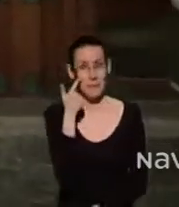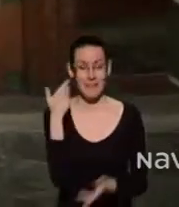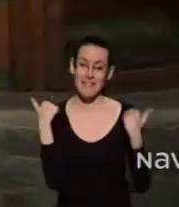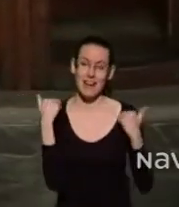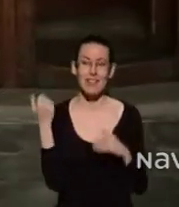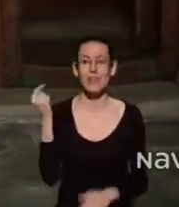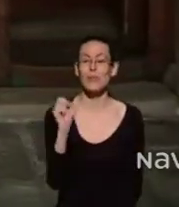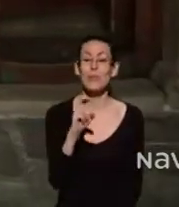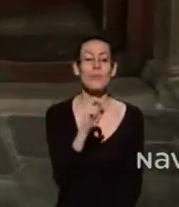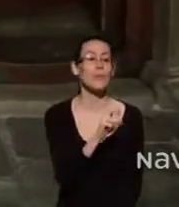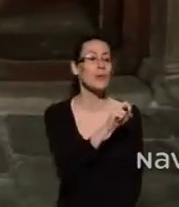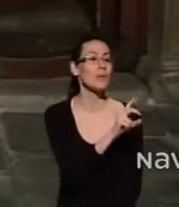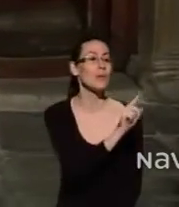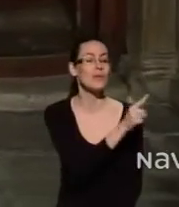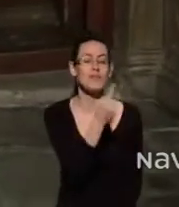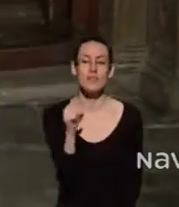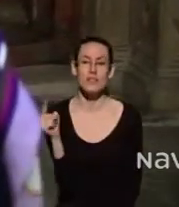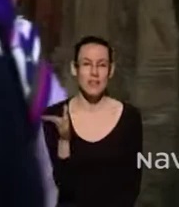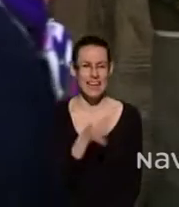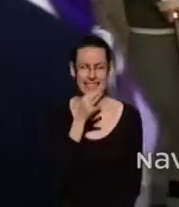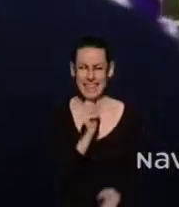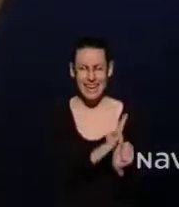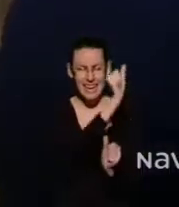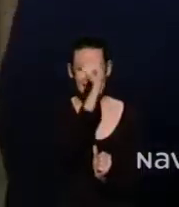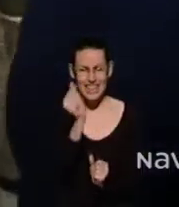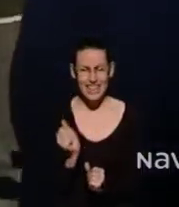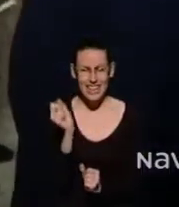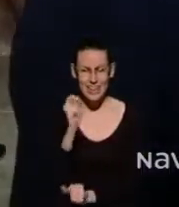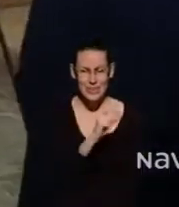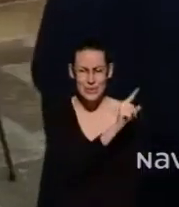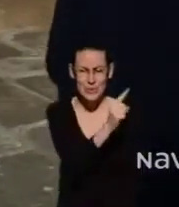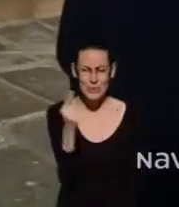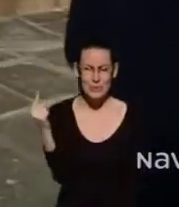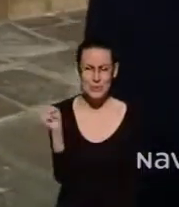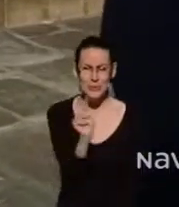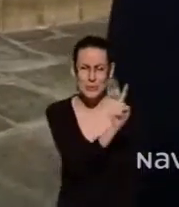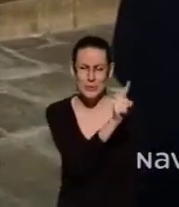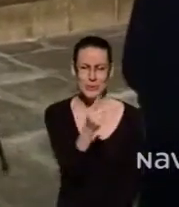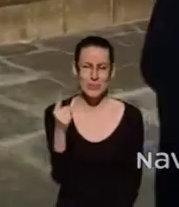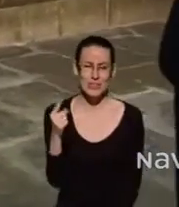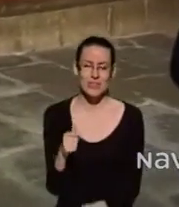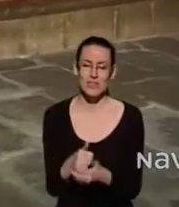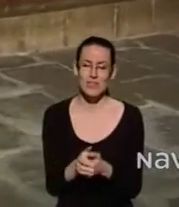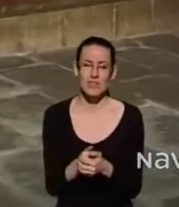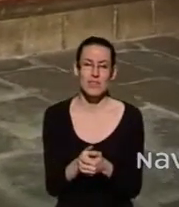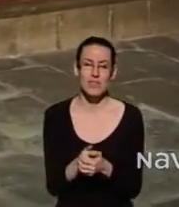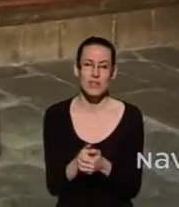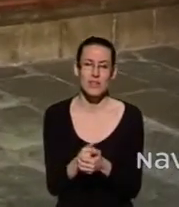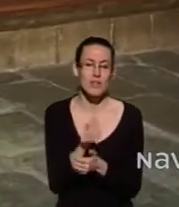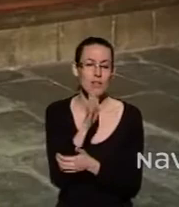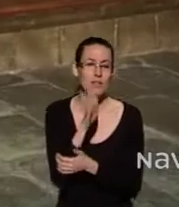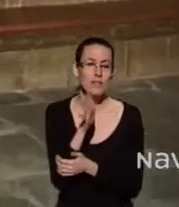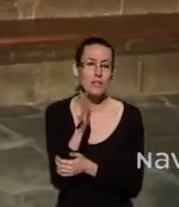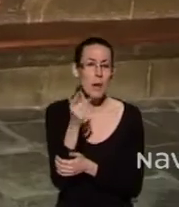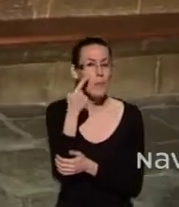¡Hala, venga! Y os pegáis toda la tarde así. No estás poco templada tú, si fuéramos como tú aún. Toda la tarde. ¿Templada qué significa?